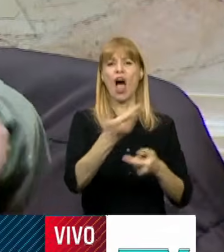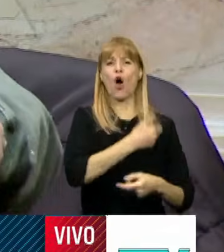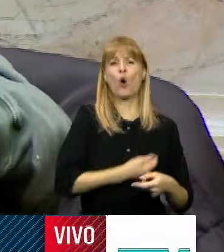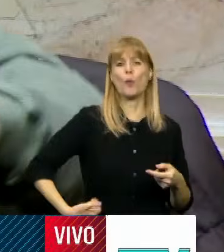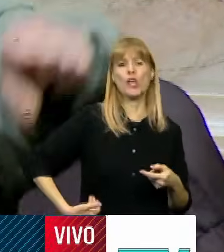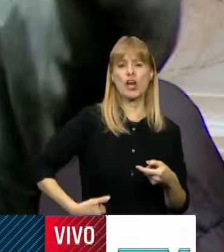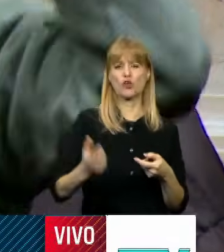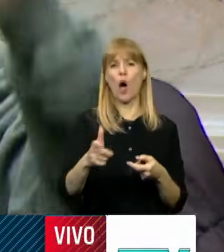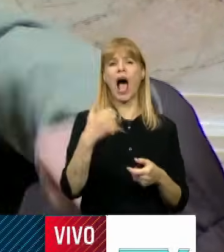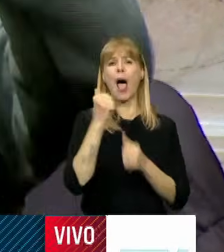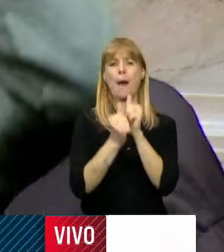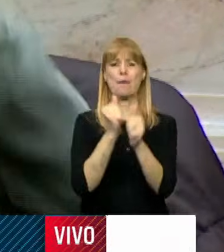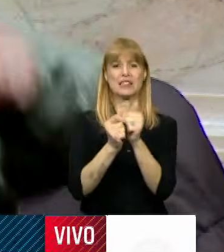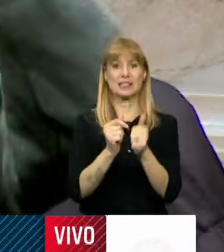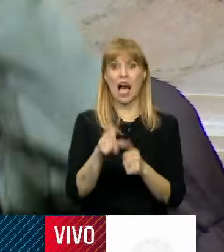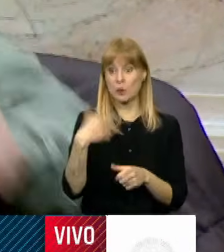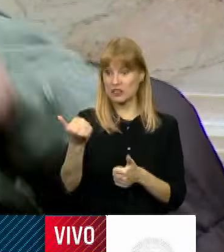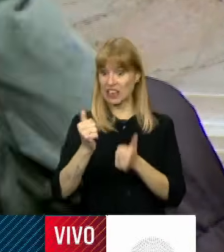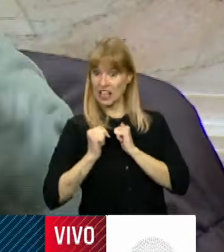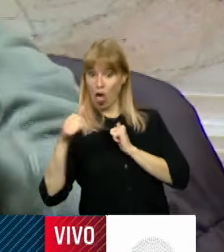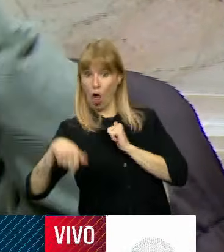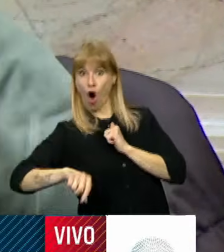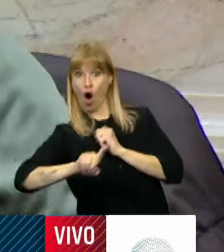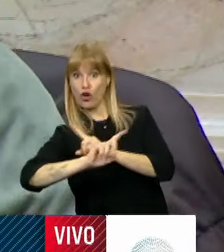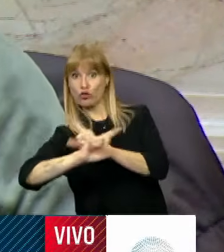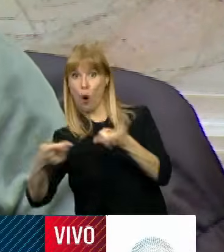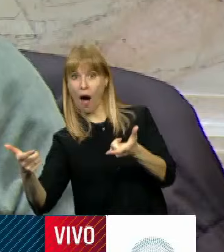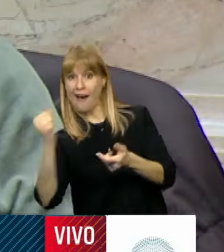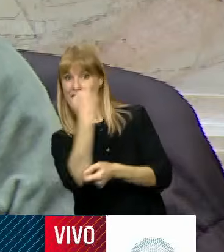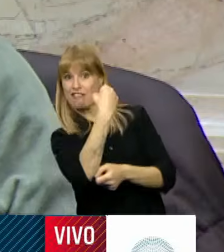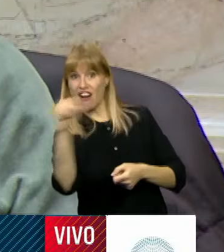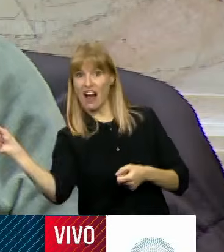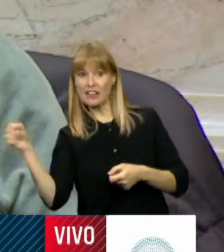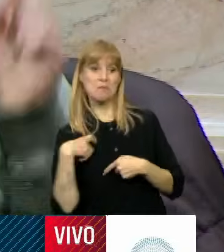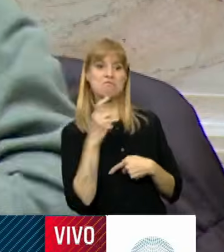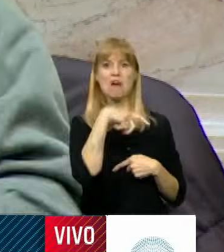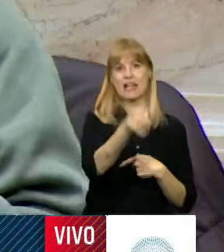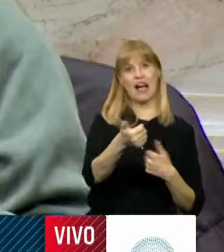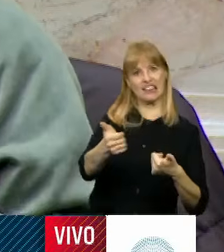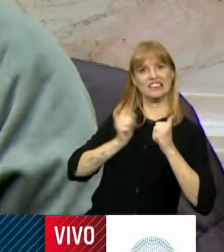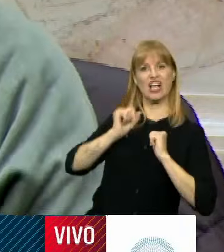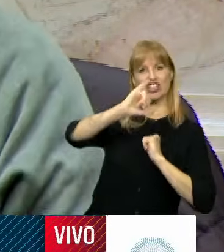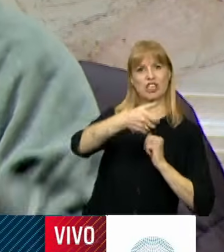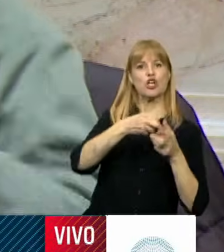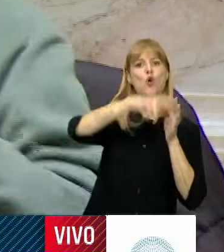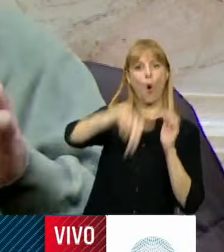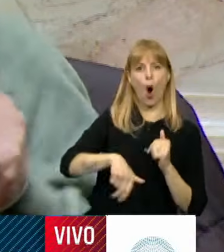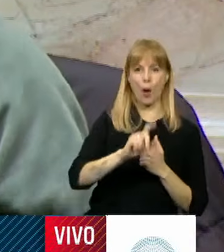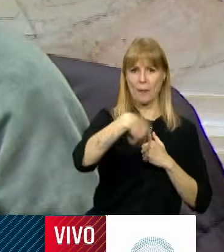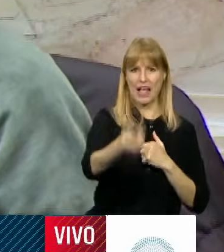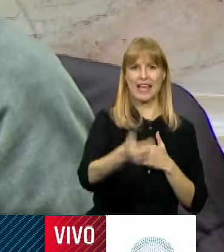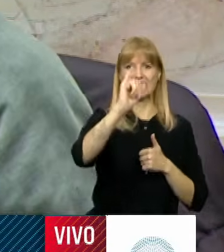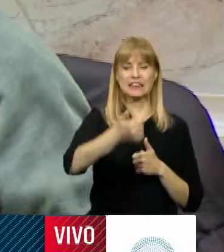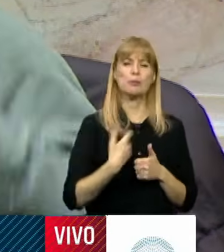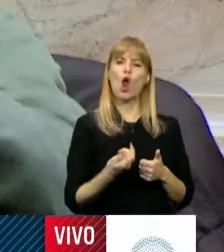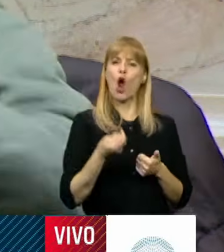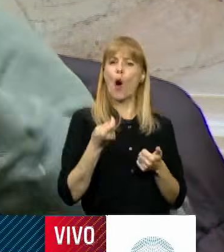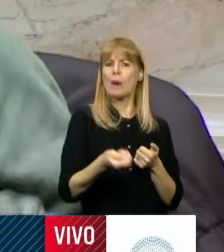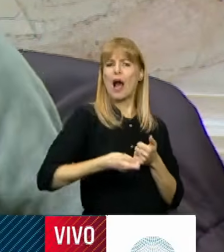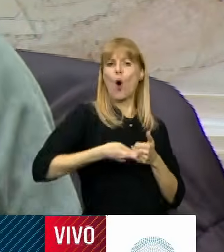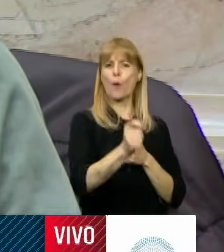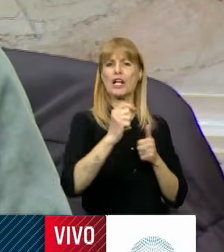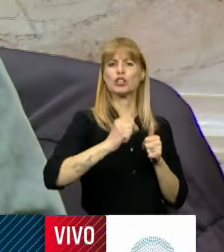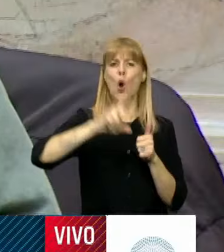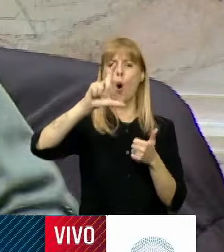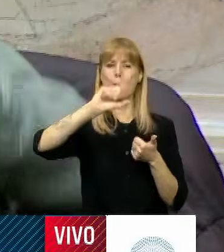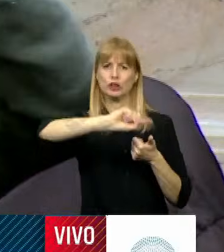hoy acá, mañana se van a sentar para darle quórum, presidente, no para aumentar las jubilaciones, para aumentar